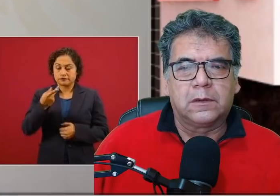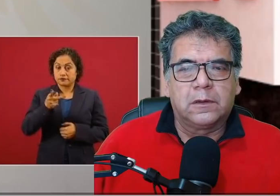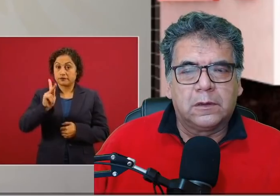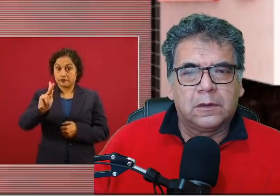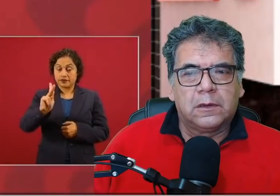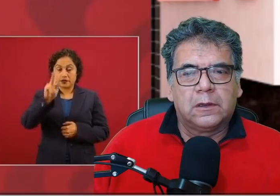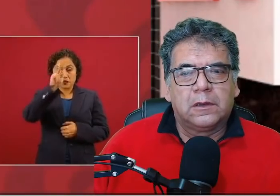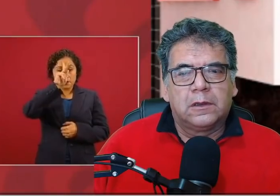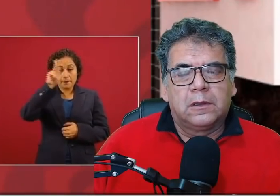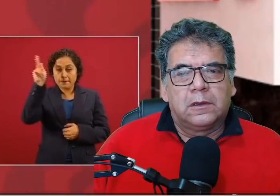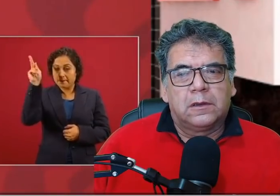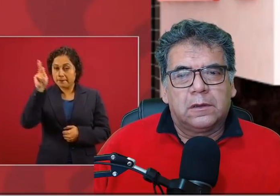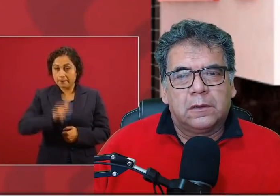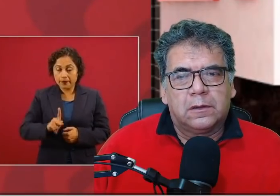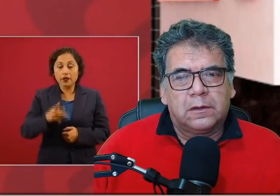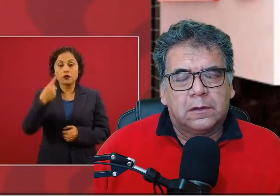que